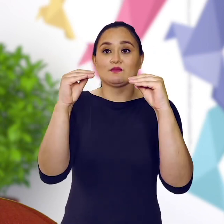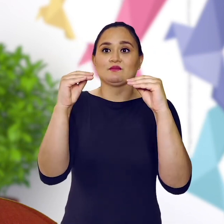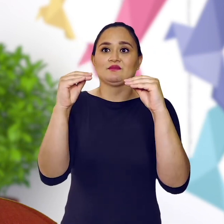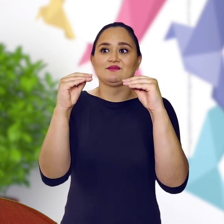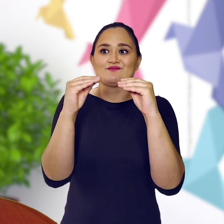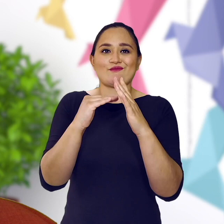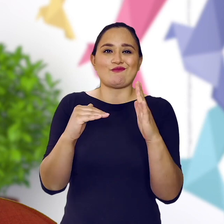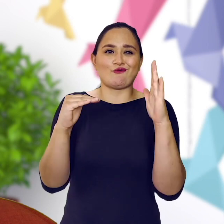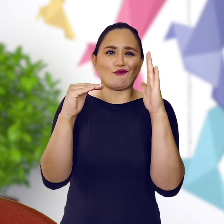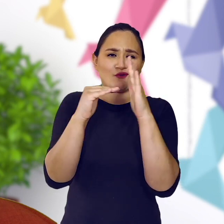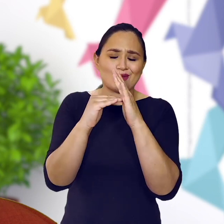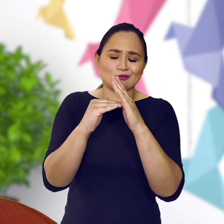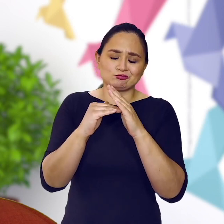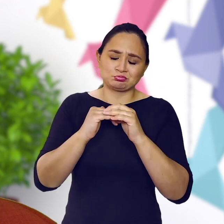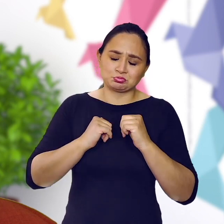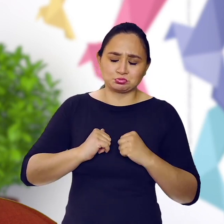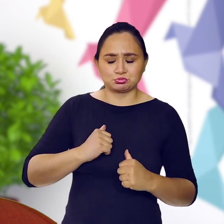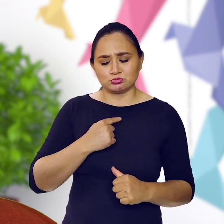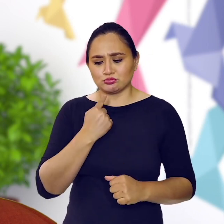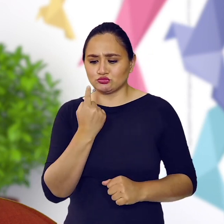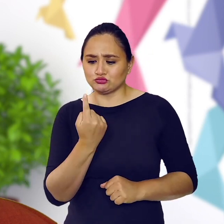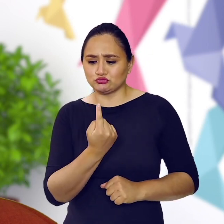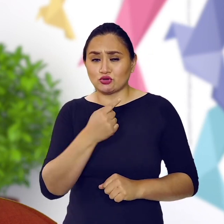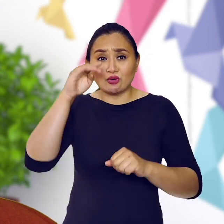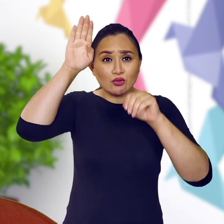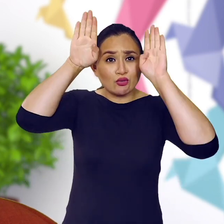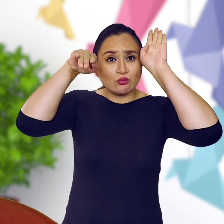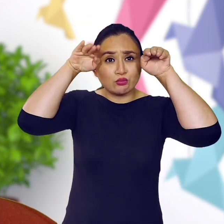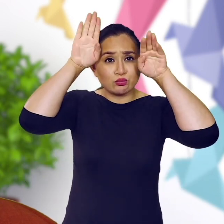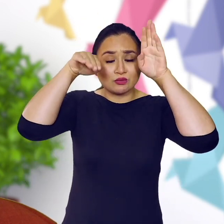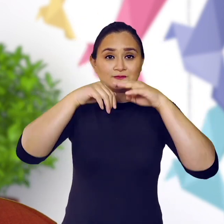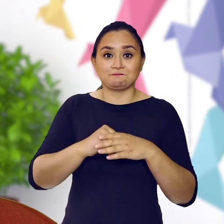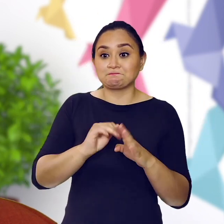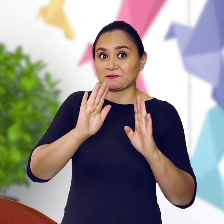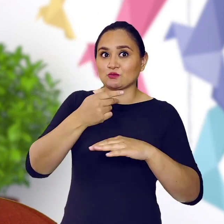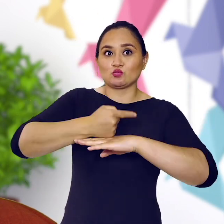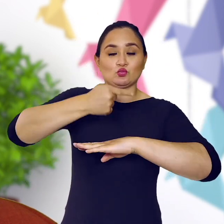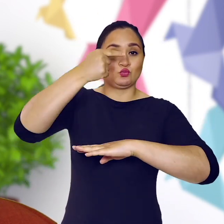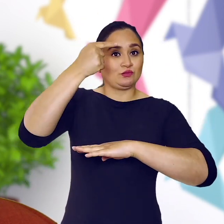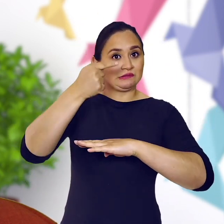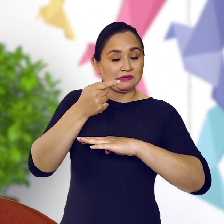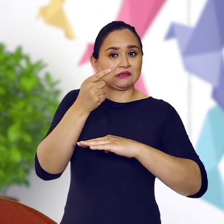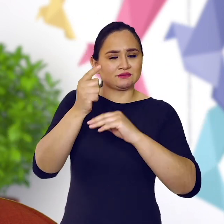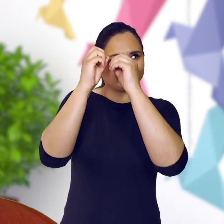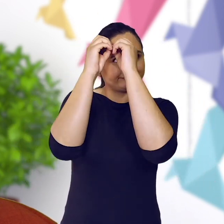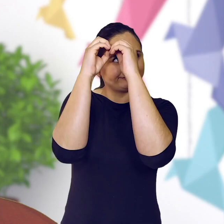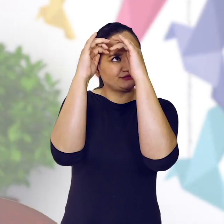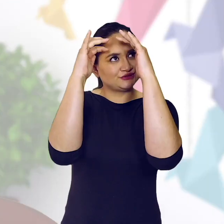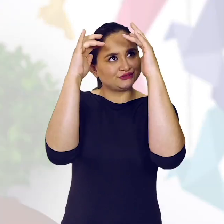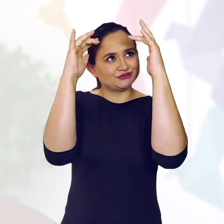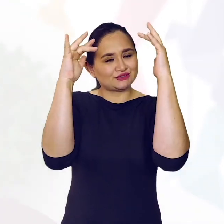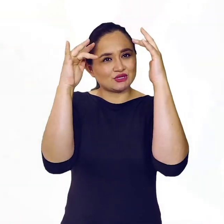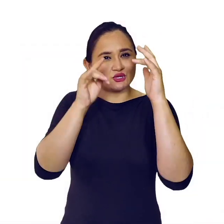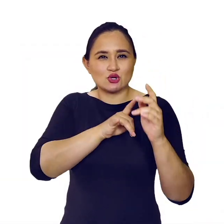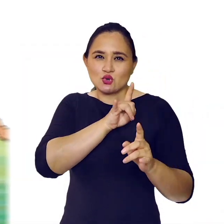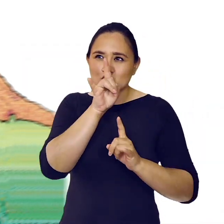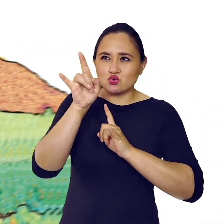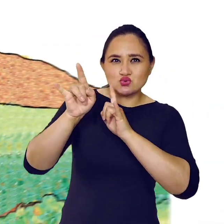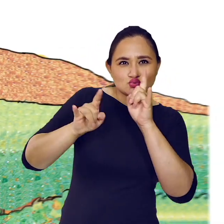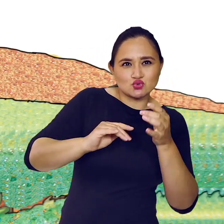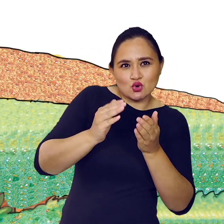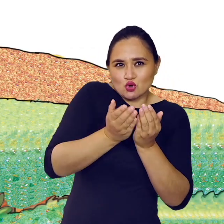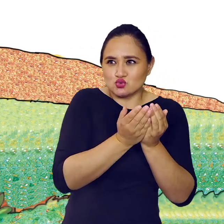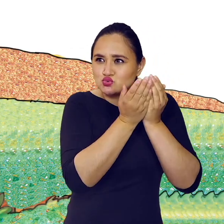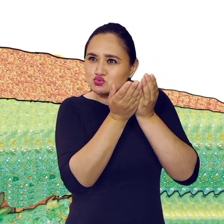y volvía a convertirse en un triste y solitario burro. Hasta que un día, mientras imaginaba que iba volando en la